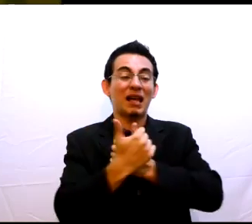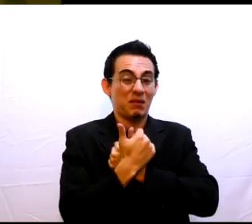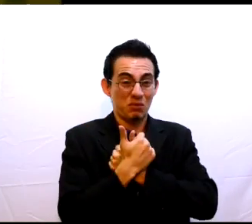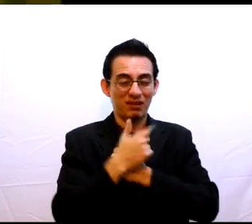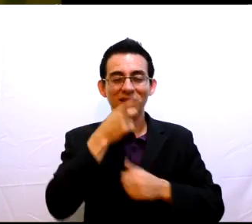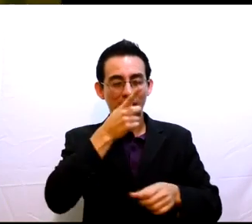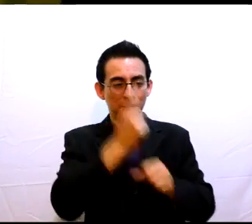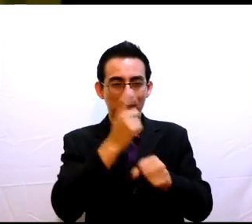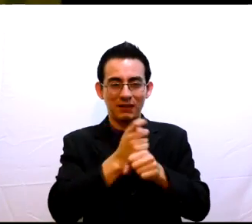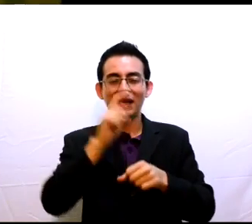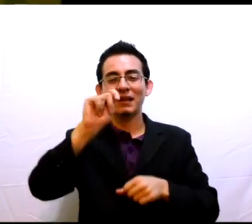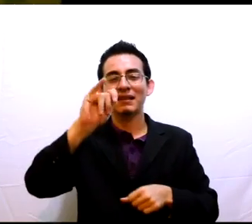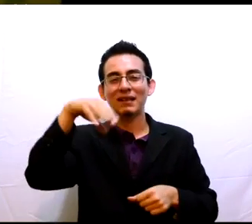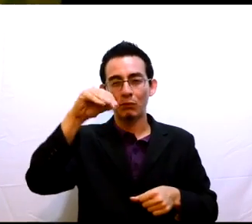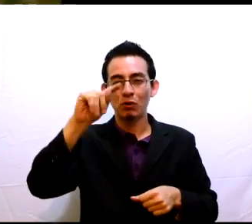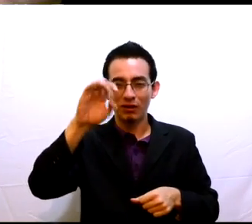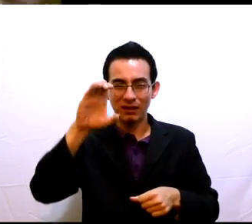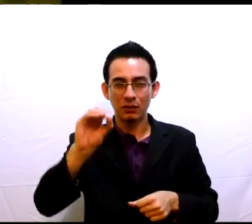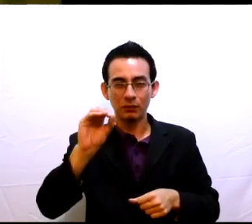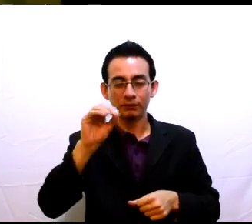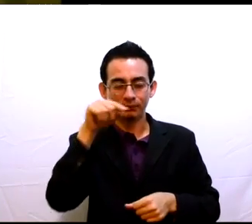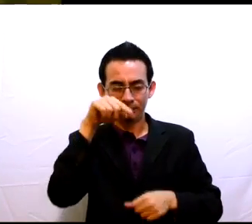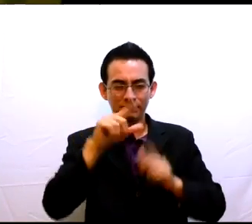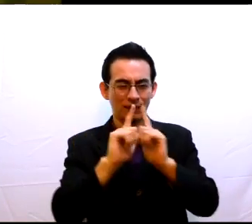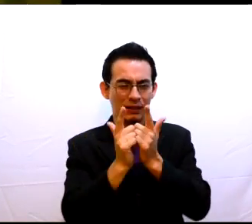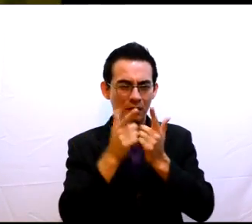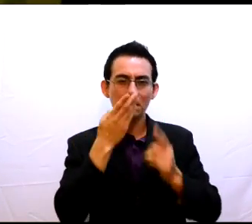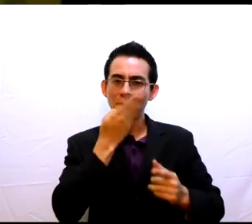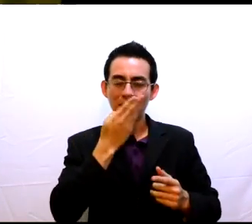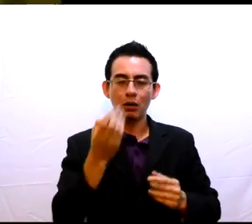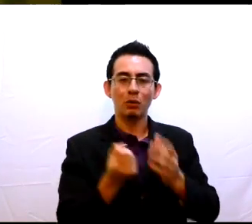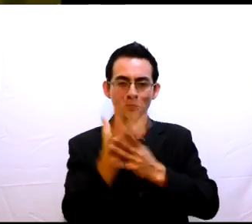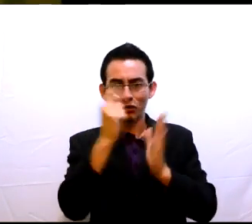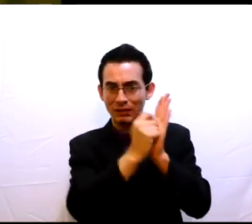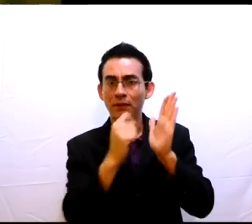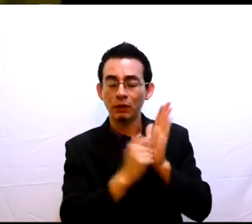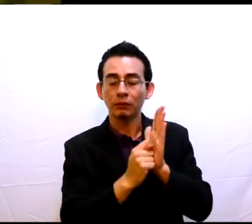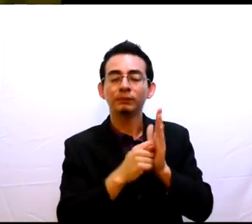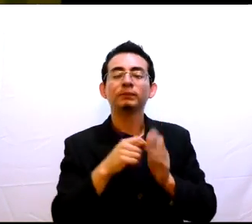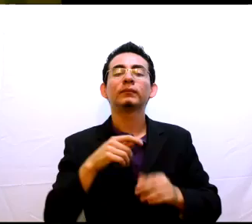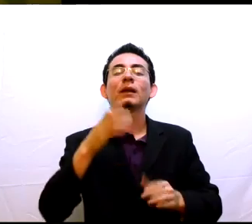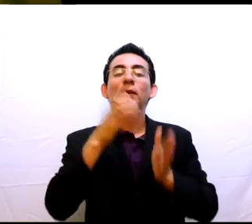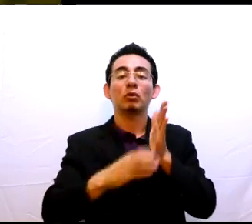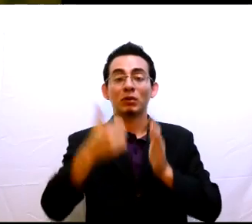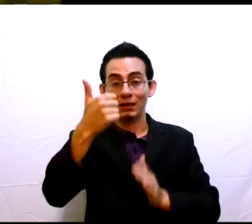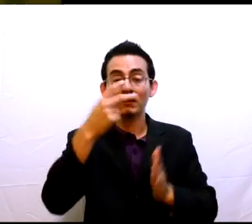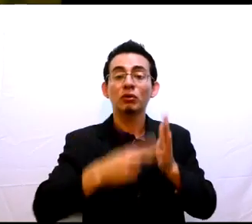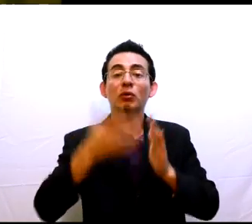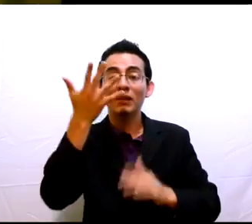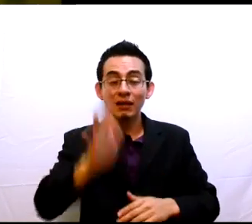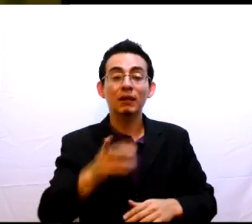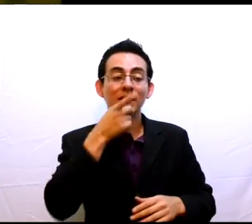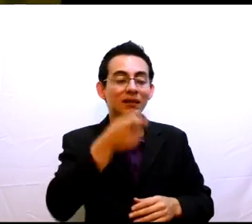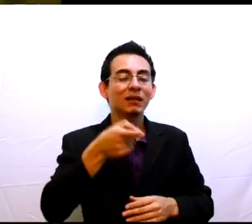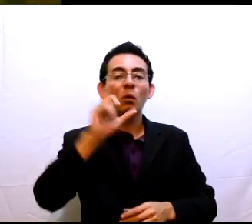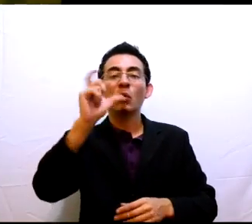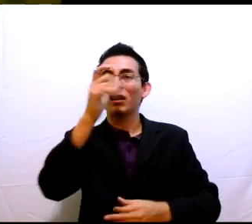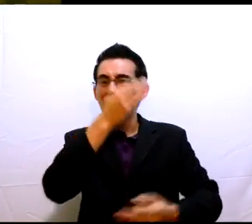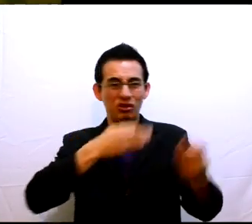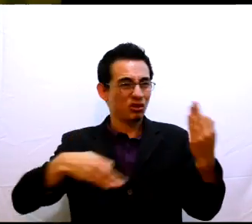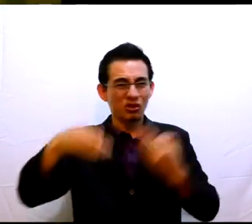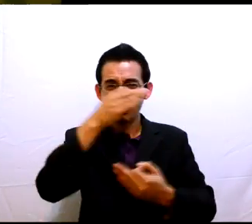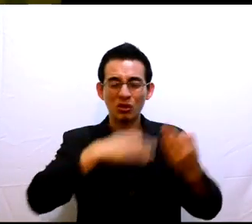desviar en primer timoteo no lo busques contexto muy conocido me timoteo 610 dice que raíz de todos los males